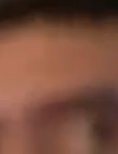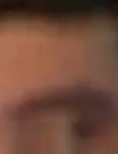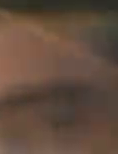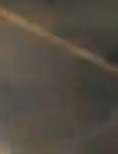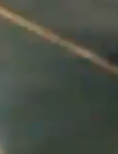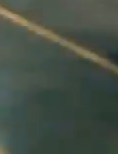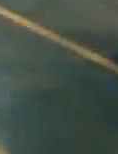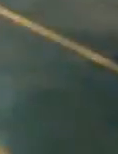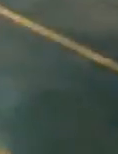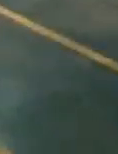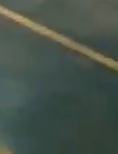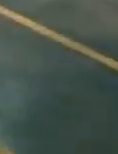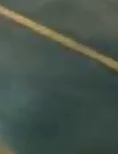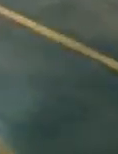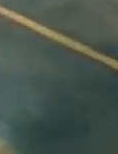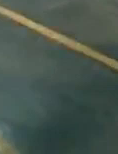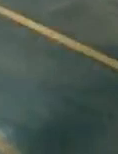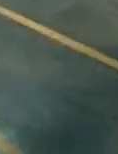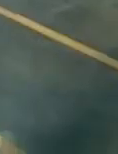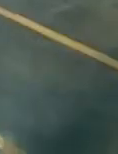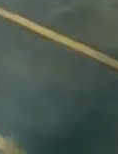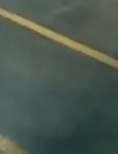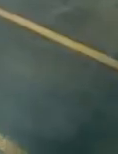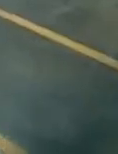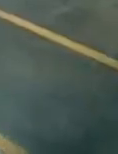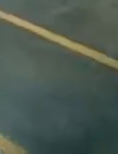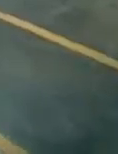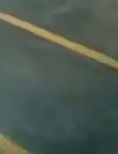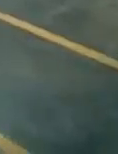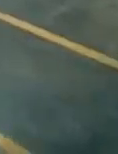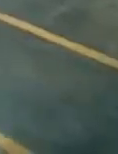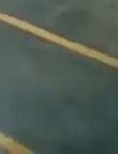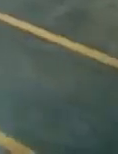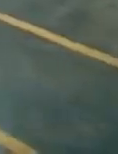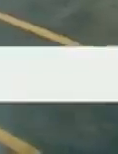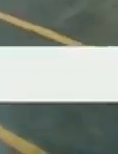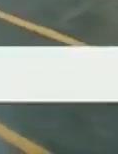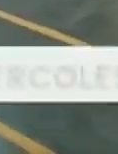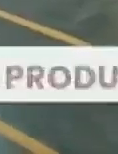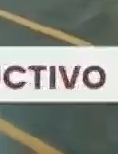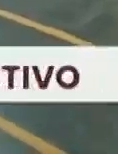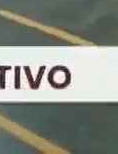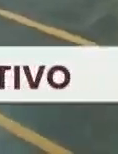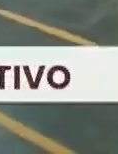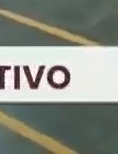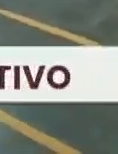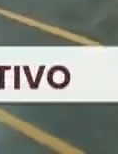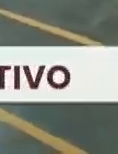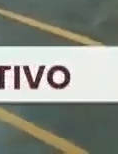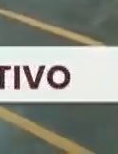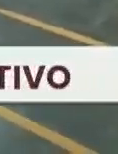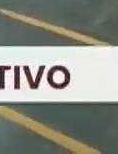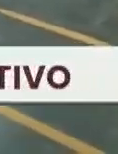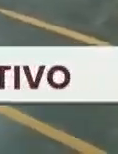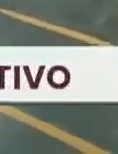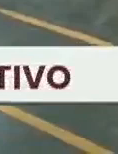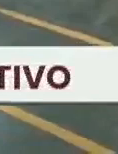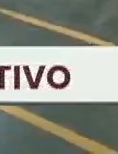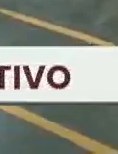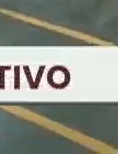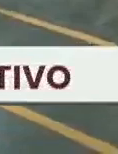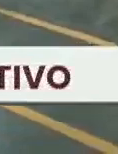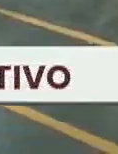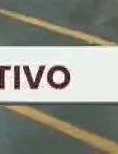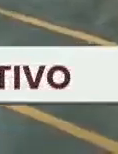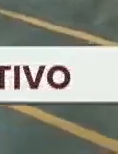aplauso vale la pascua la pascua va llegando la pascua y con ellos las